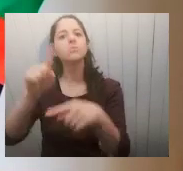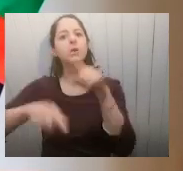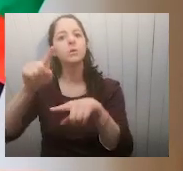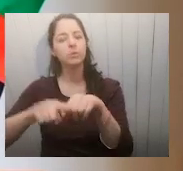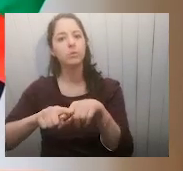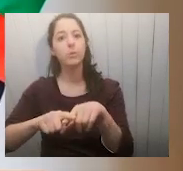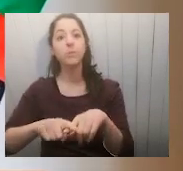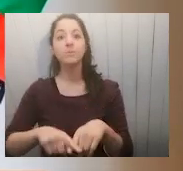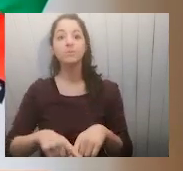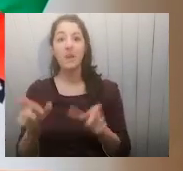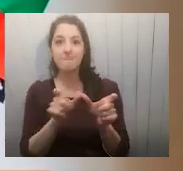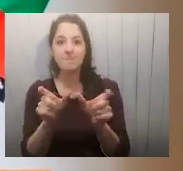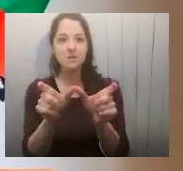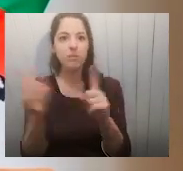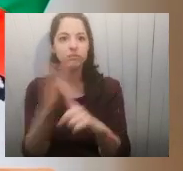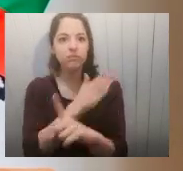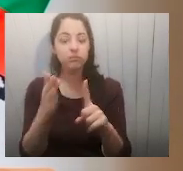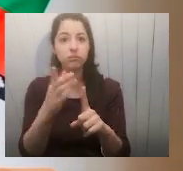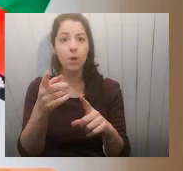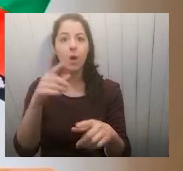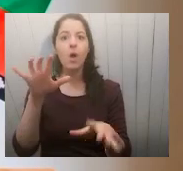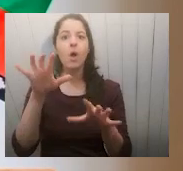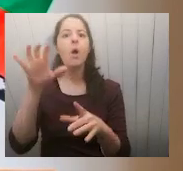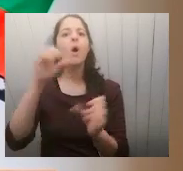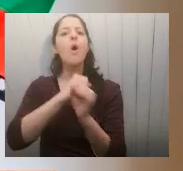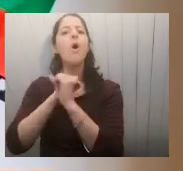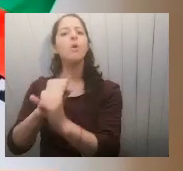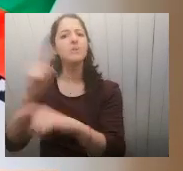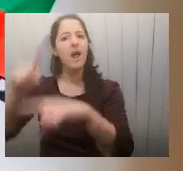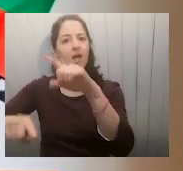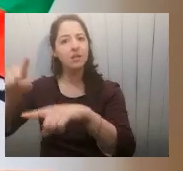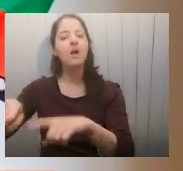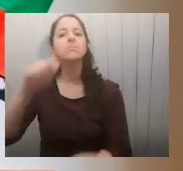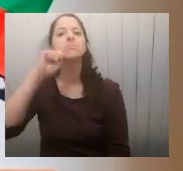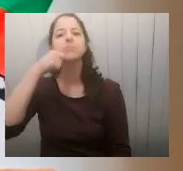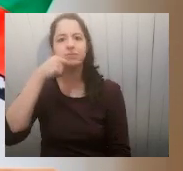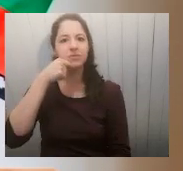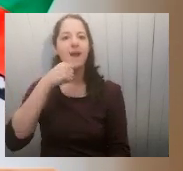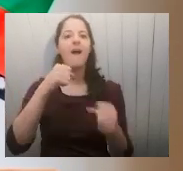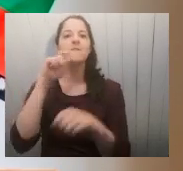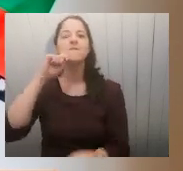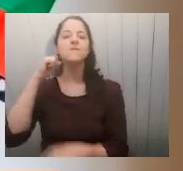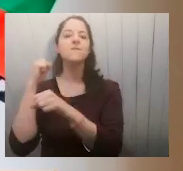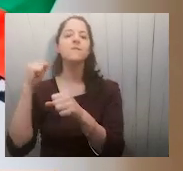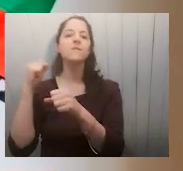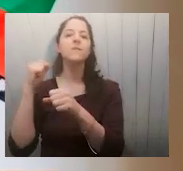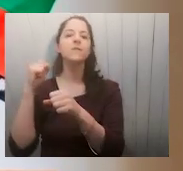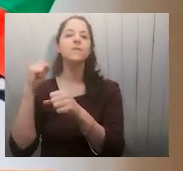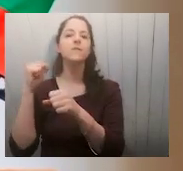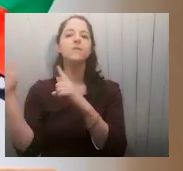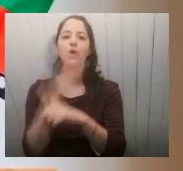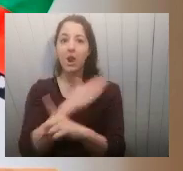alimentaria, de sus conocimientos ancestrales y de la recuperación territorial. La persecución y violencia contra